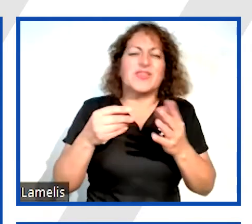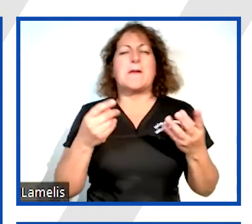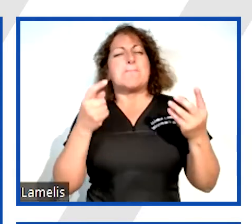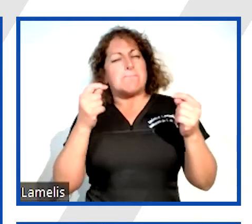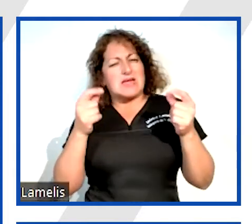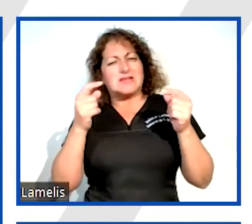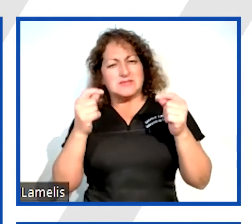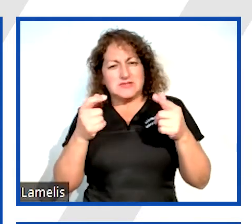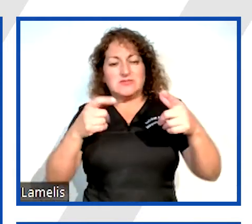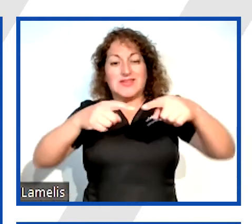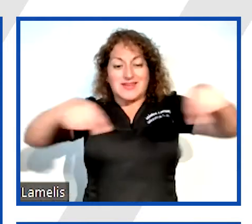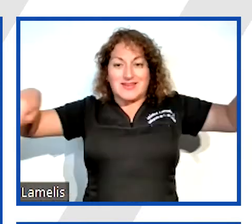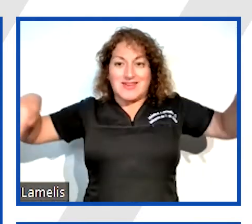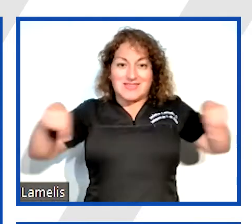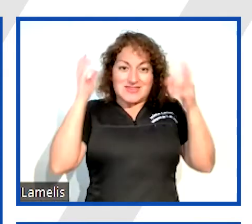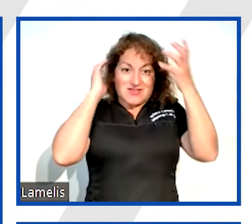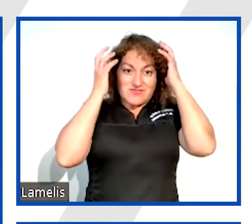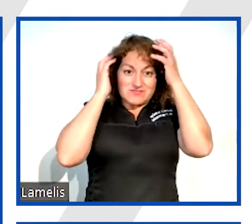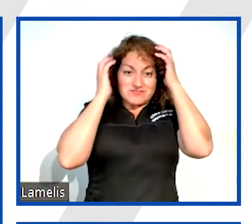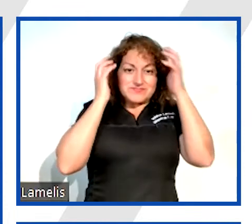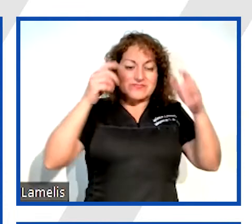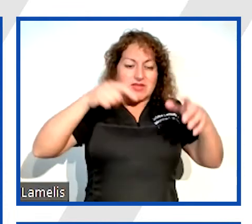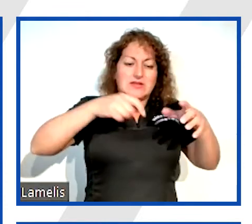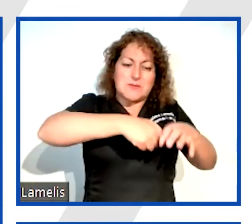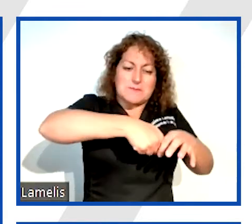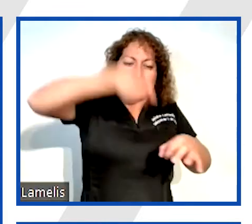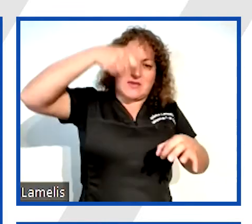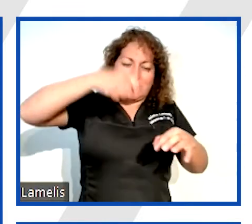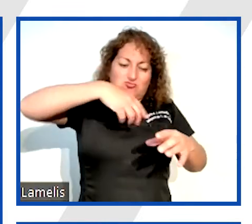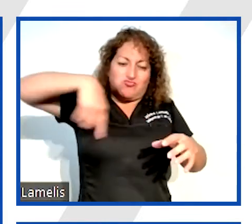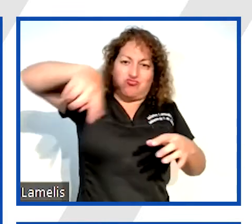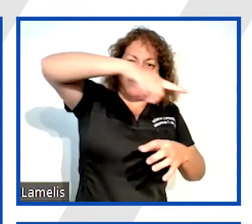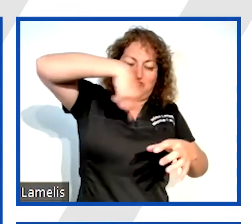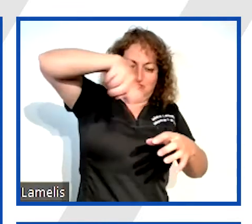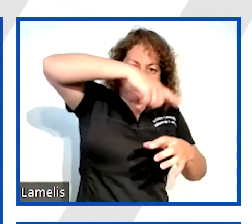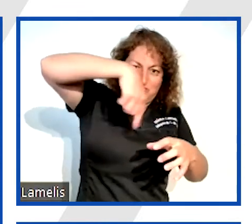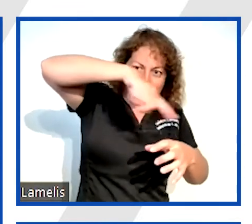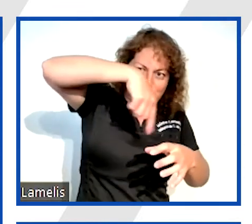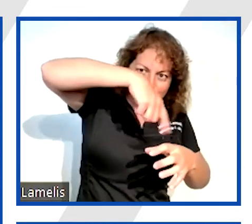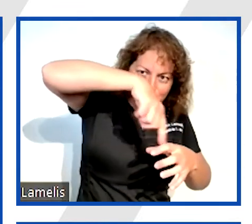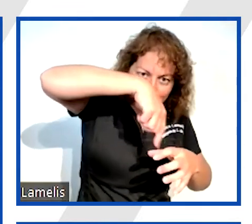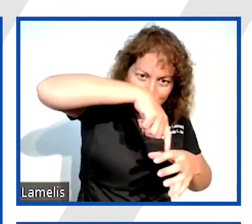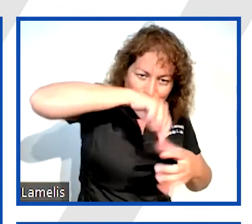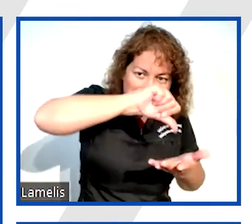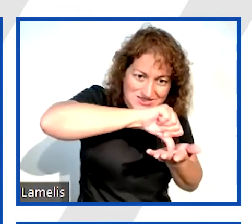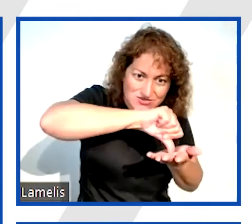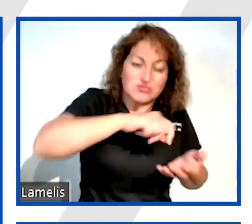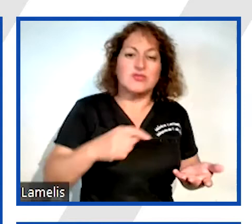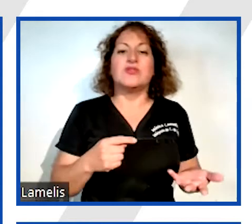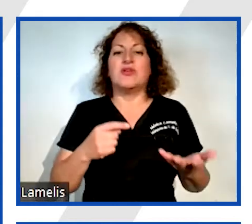en el tapón de la tina pero les está yendo todo el agua se va hacia el centro acá pasa lo mismo pero todo el material la tierra la cosa se va hacia el centro